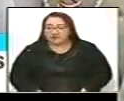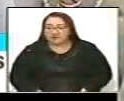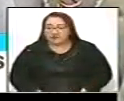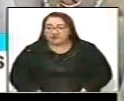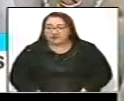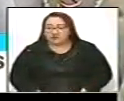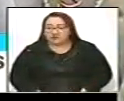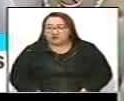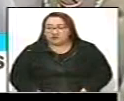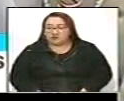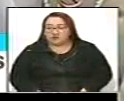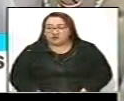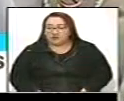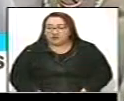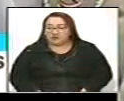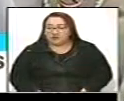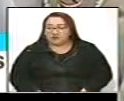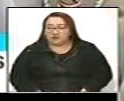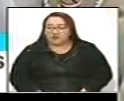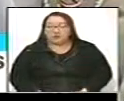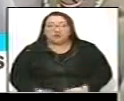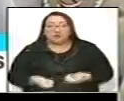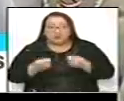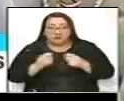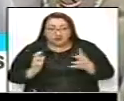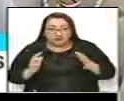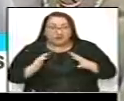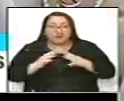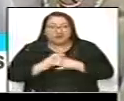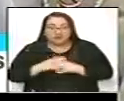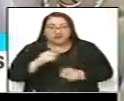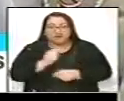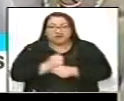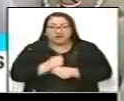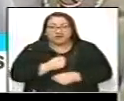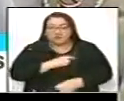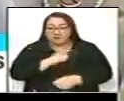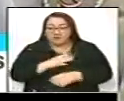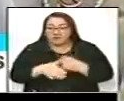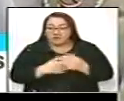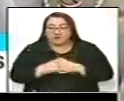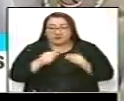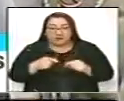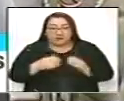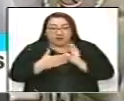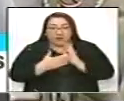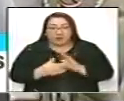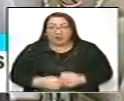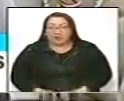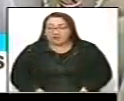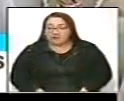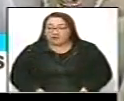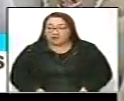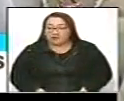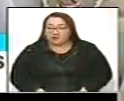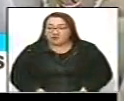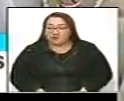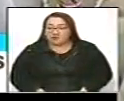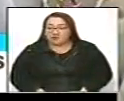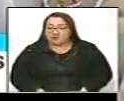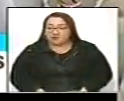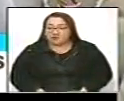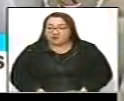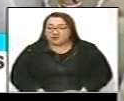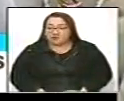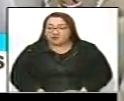demás. Se trata ahora de articular este tipo de esfuerzos, porque está demostrado. Hace años, en